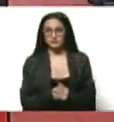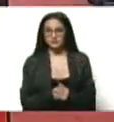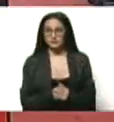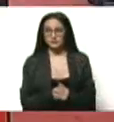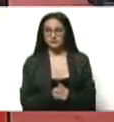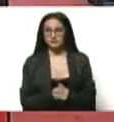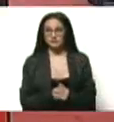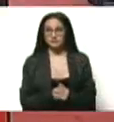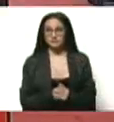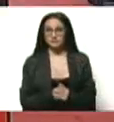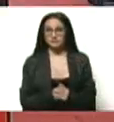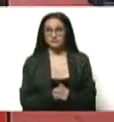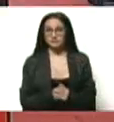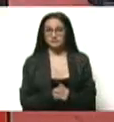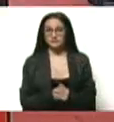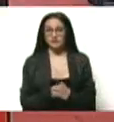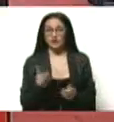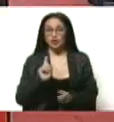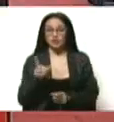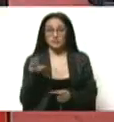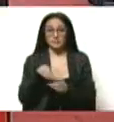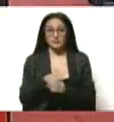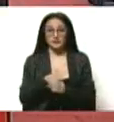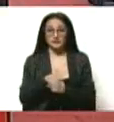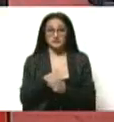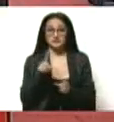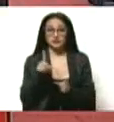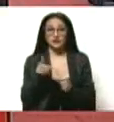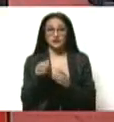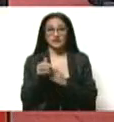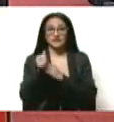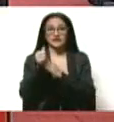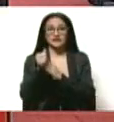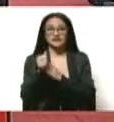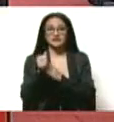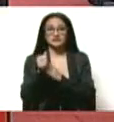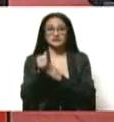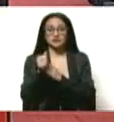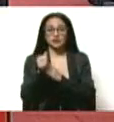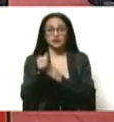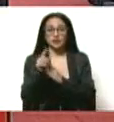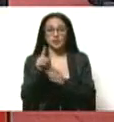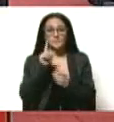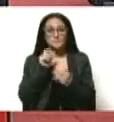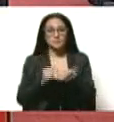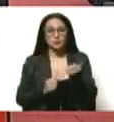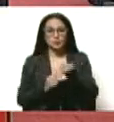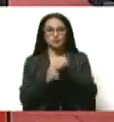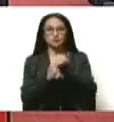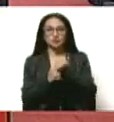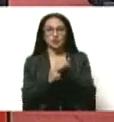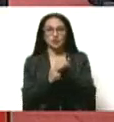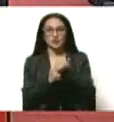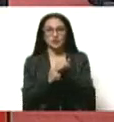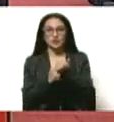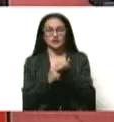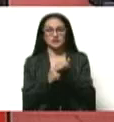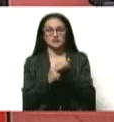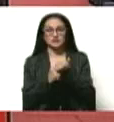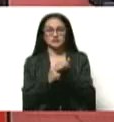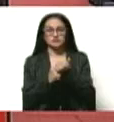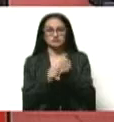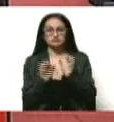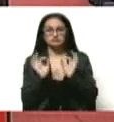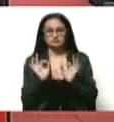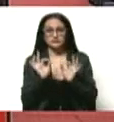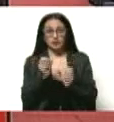haga ejercicio de derecho, no tiene por qué meterse. Esto lo lleva, la dirección de esto lo llevan propulsores con legitimidad, porque han hecho